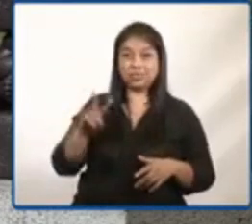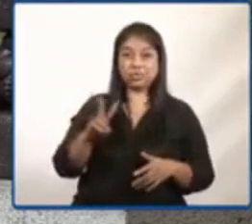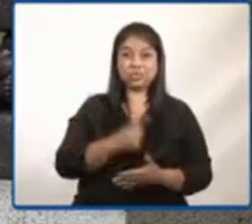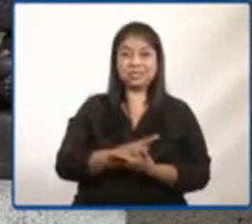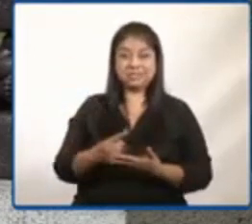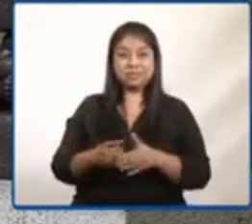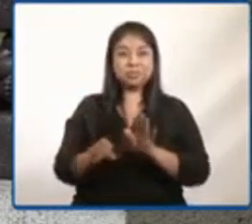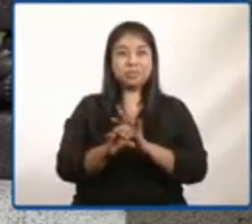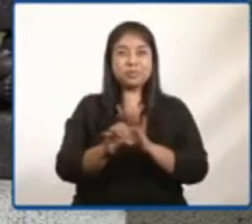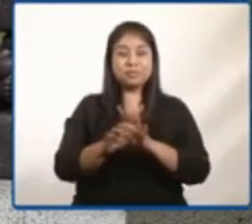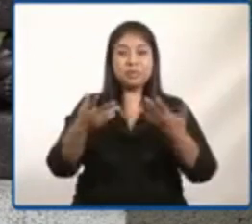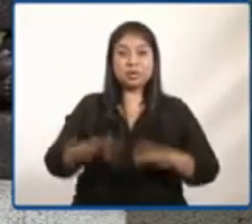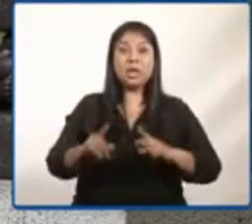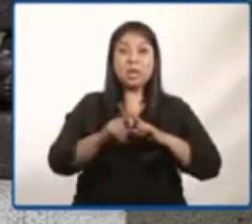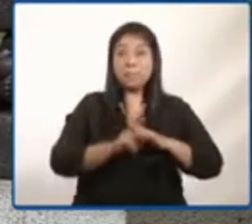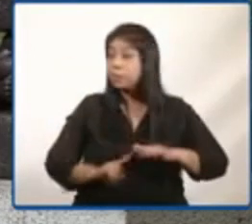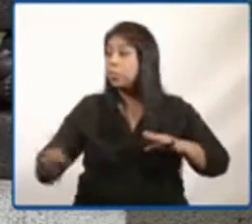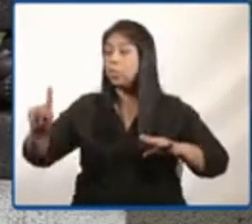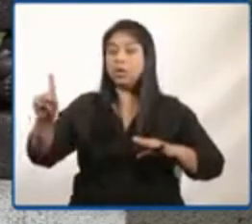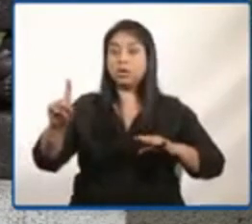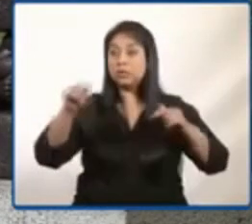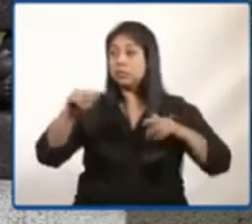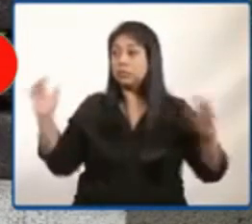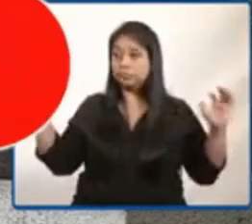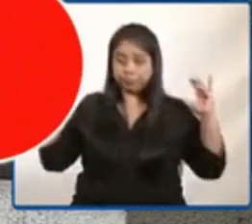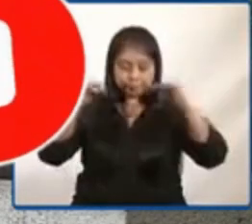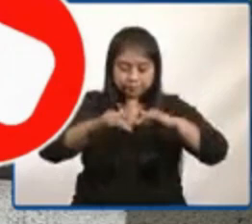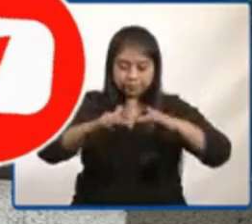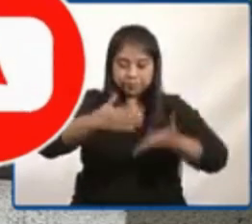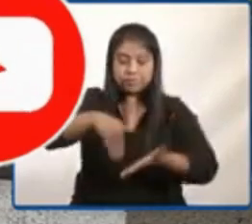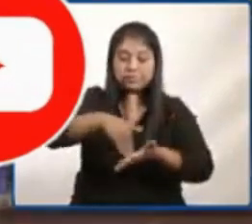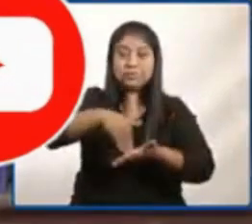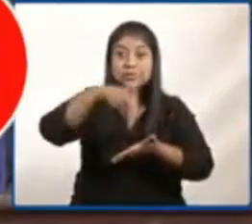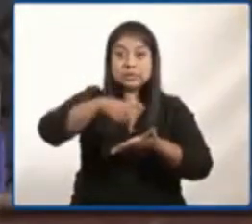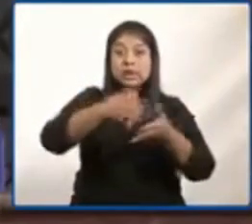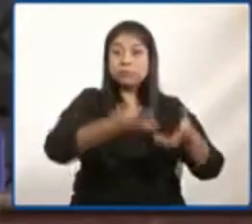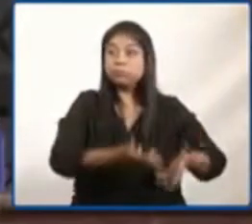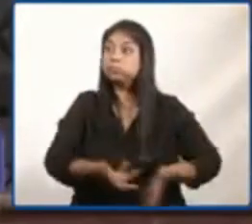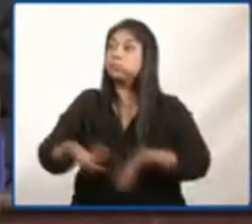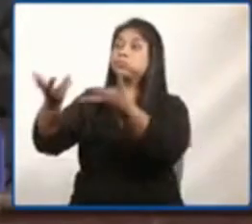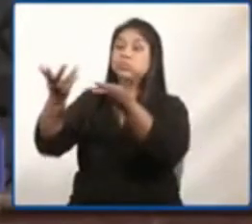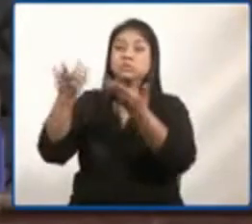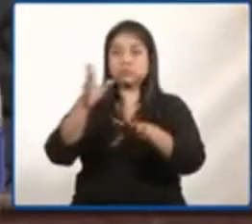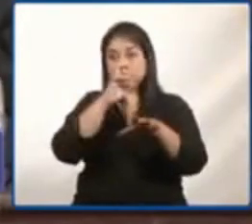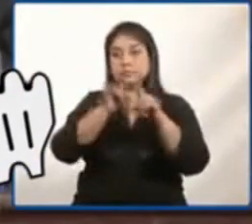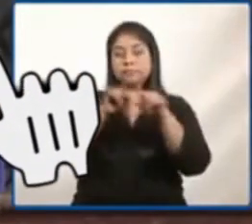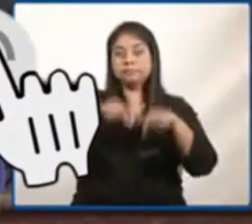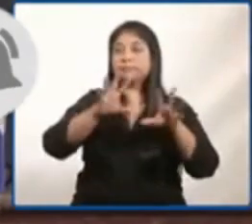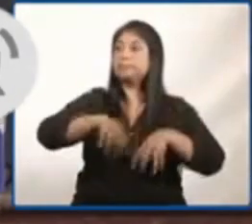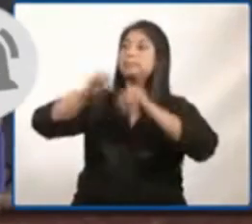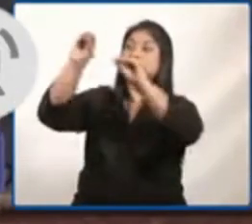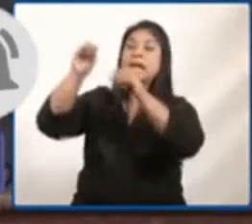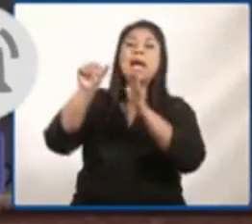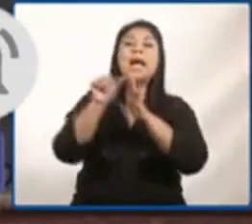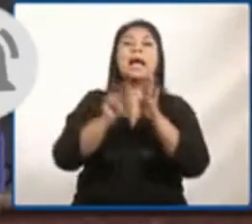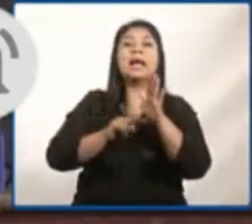cuando las personas salieron de sus viviendas, se ubicaron en este punto de encuentro, y el siguiente paso es trasladarse al albergue.